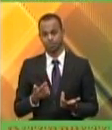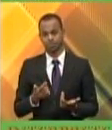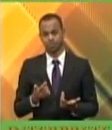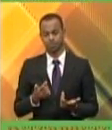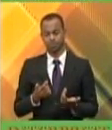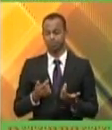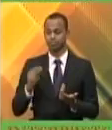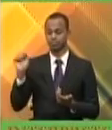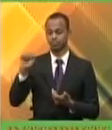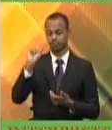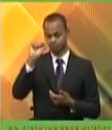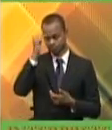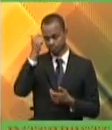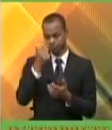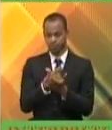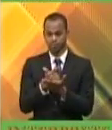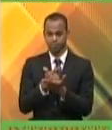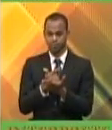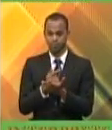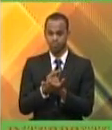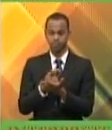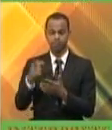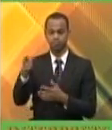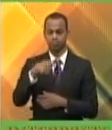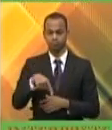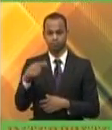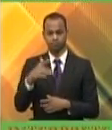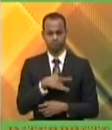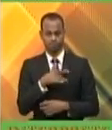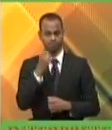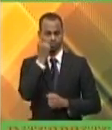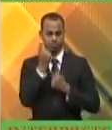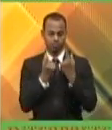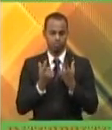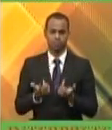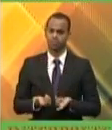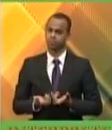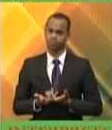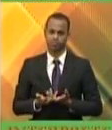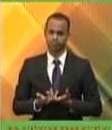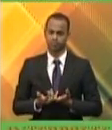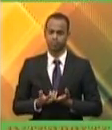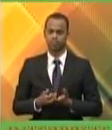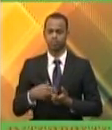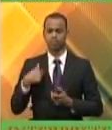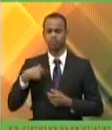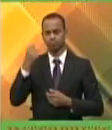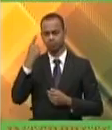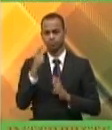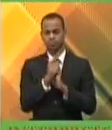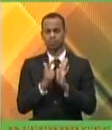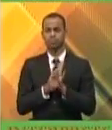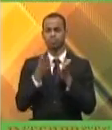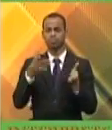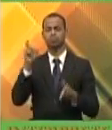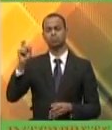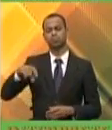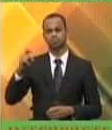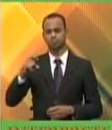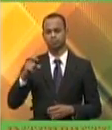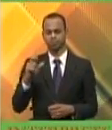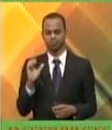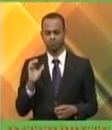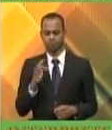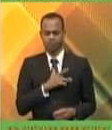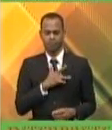ya los egresados no salen primero no salen con esa sensibilidad y creo que los abogados muchas veces soltamos nuestra